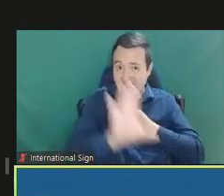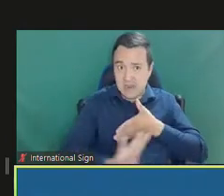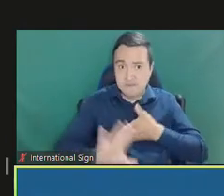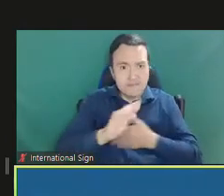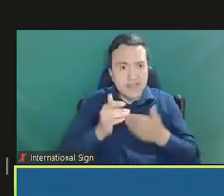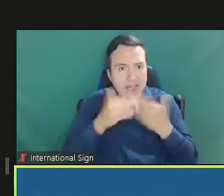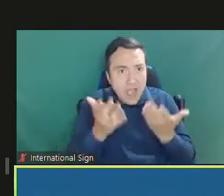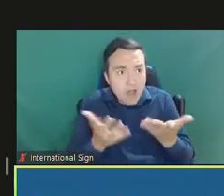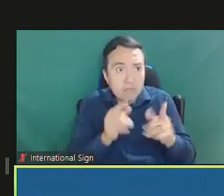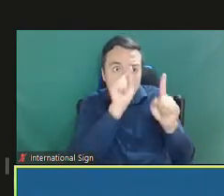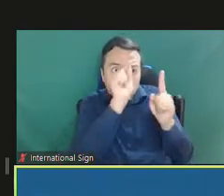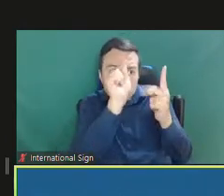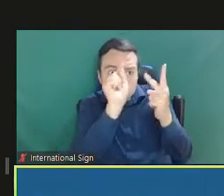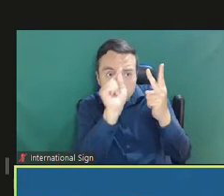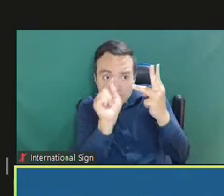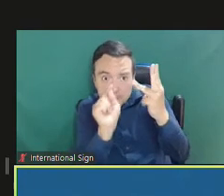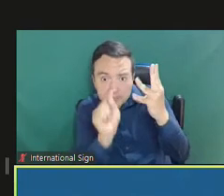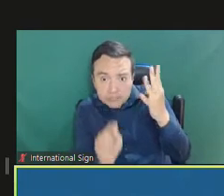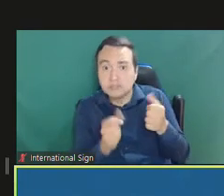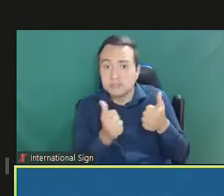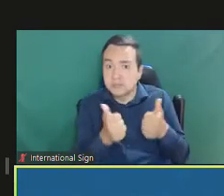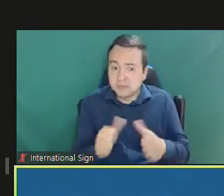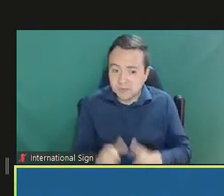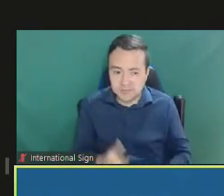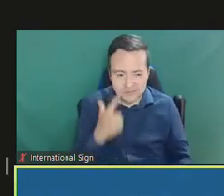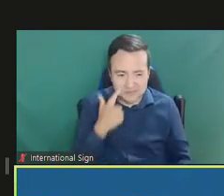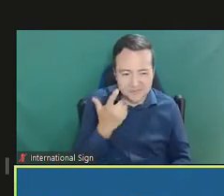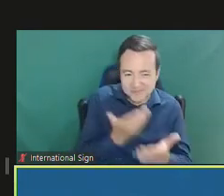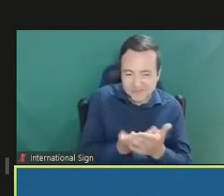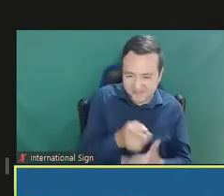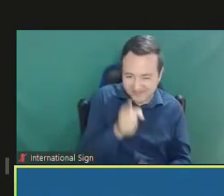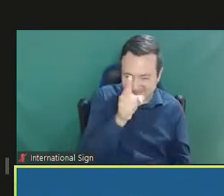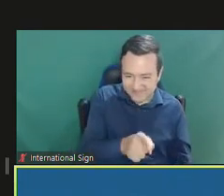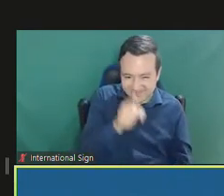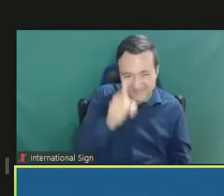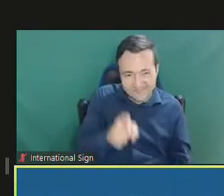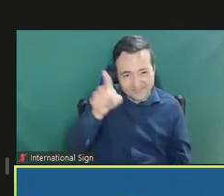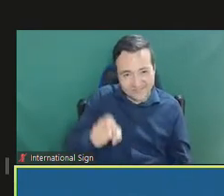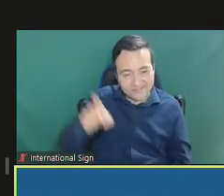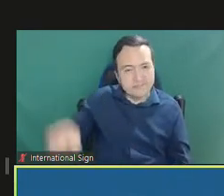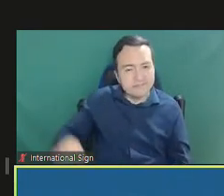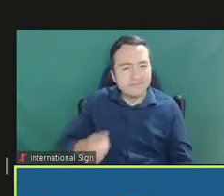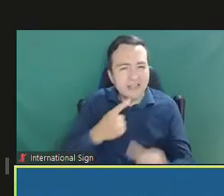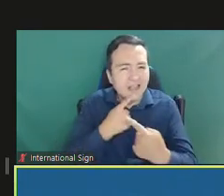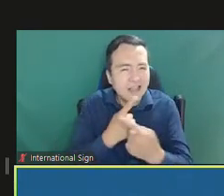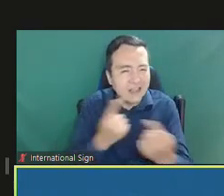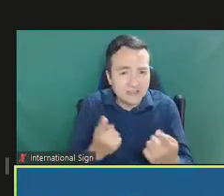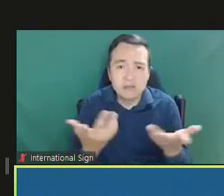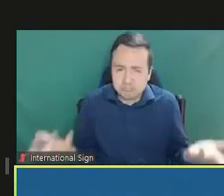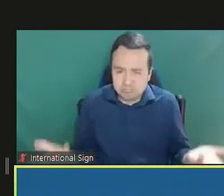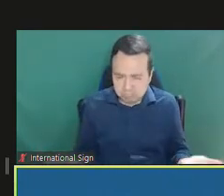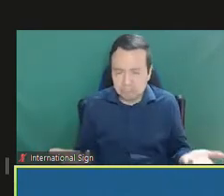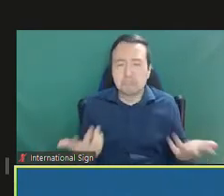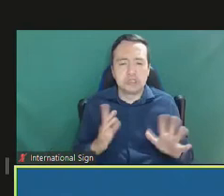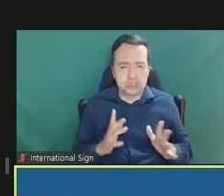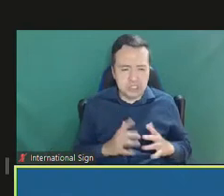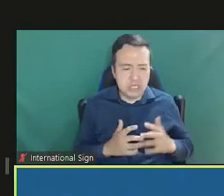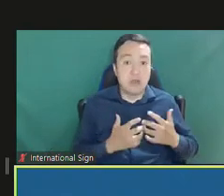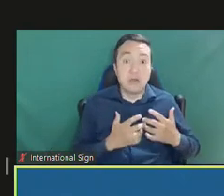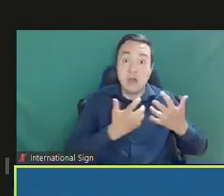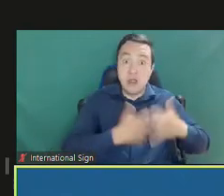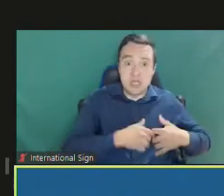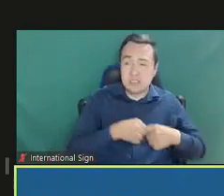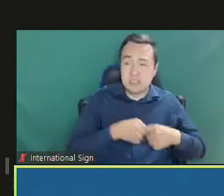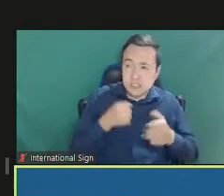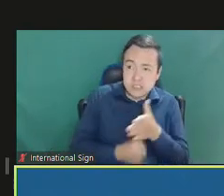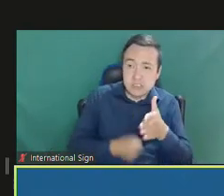esta tarjeta de puntaje dice que a pesar de los esfuerzos por la industria no ha